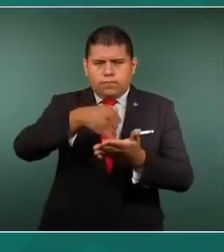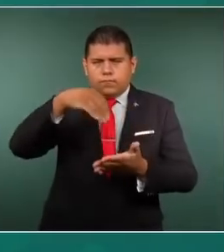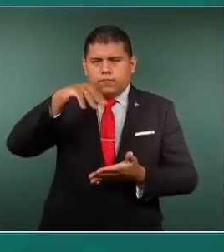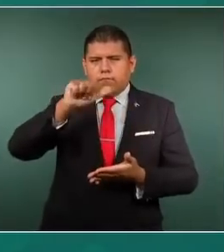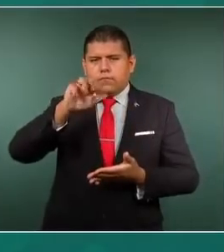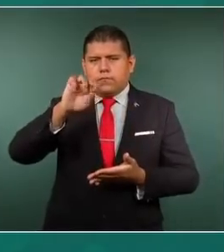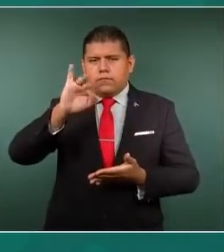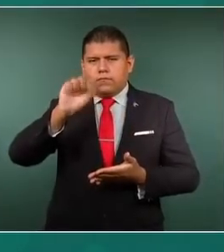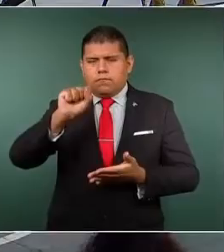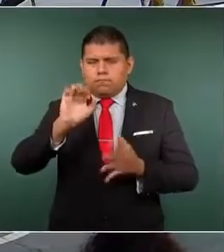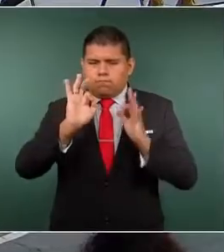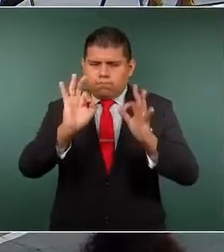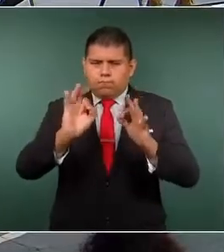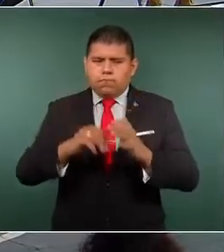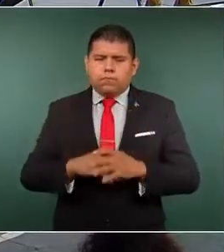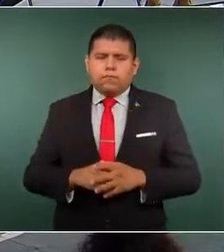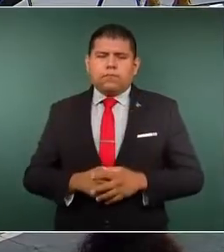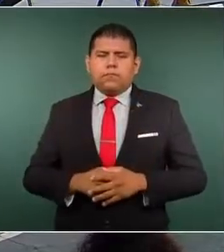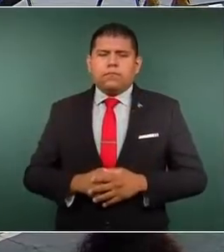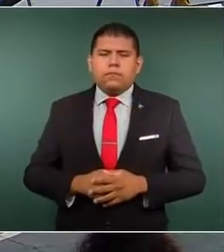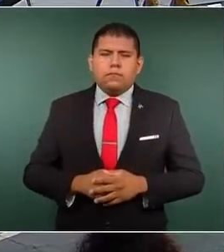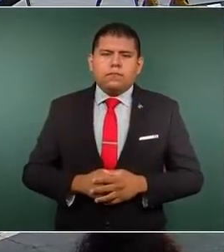de la mejor manera